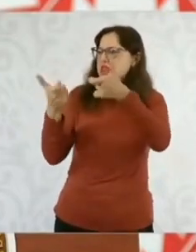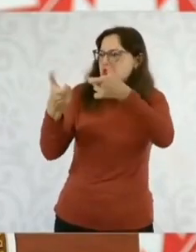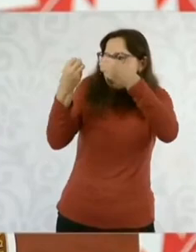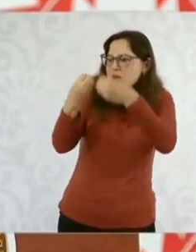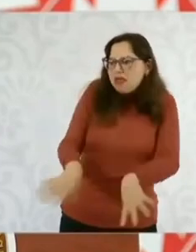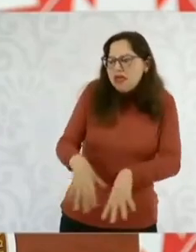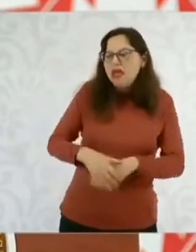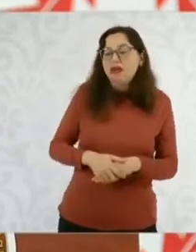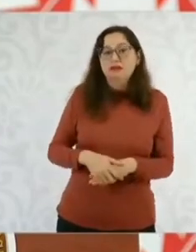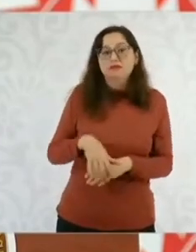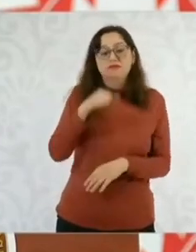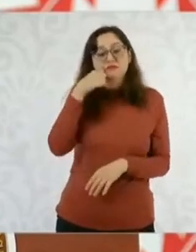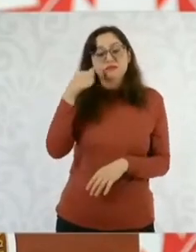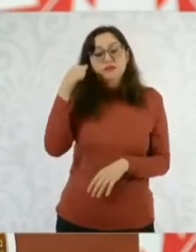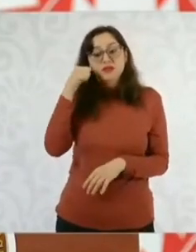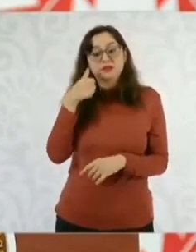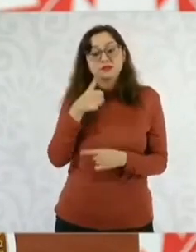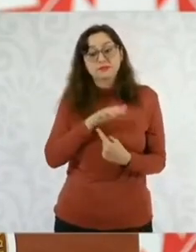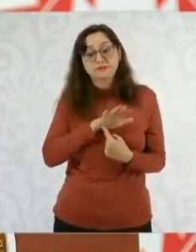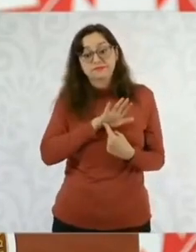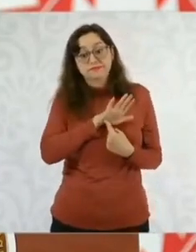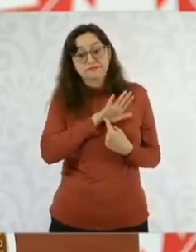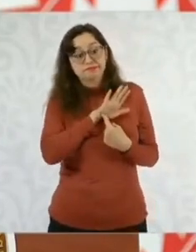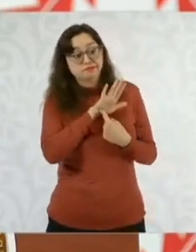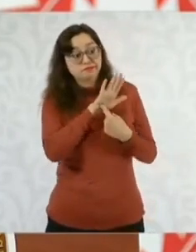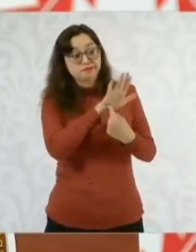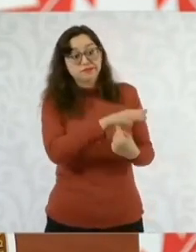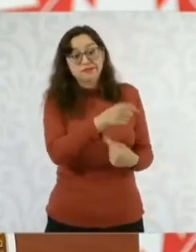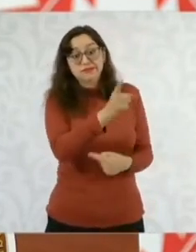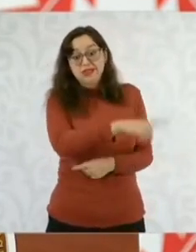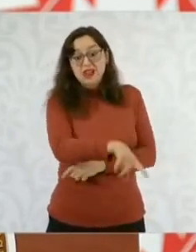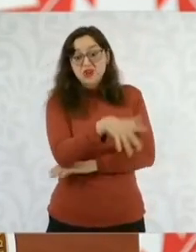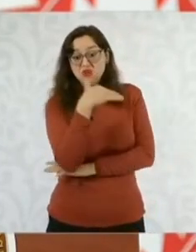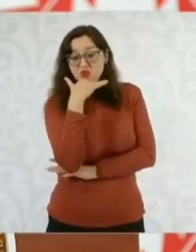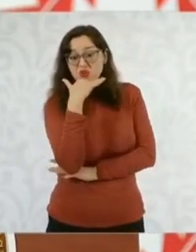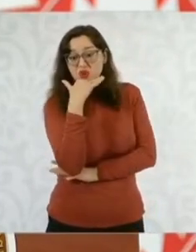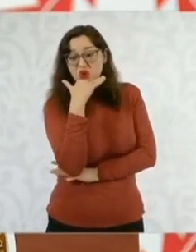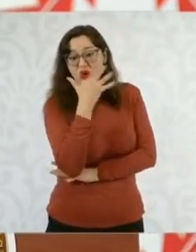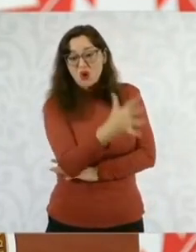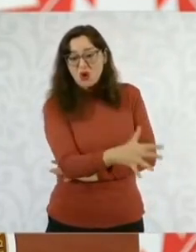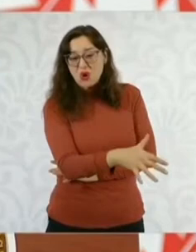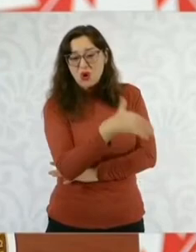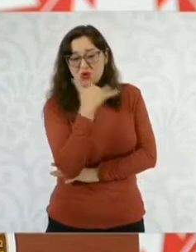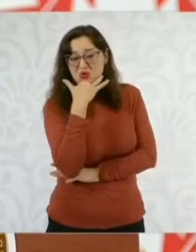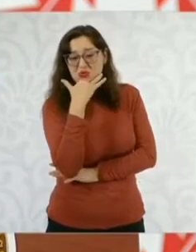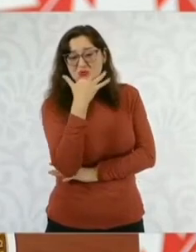abre la cloaca que hubo ahí durante tantos años.